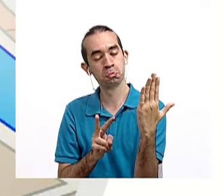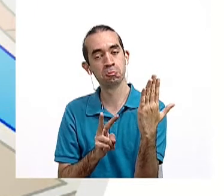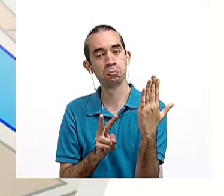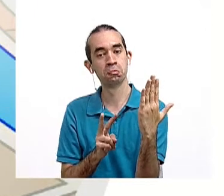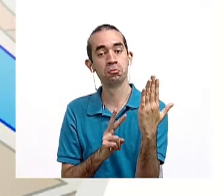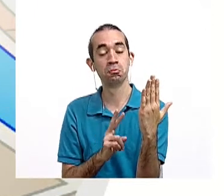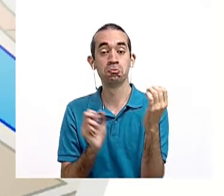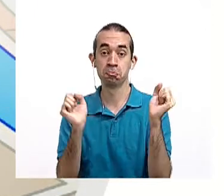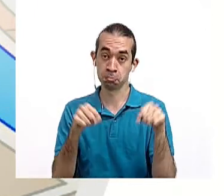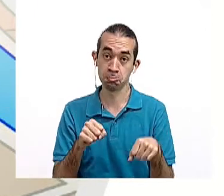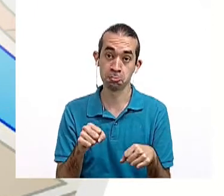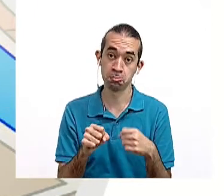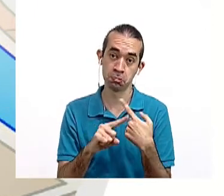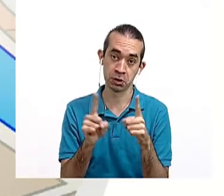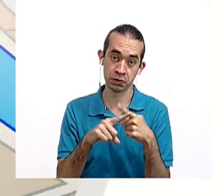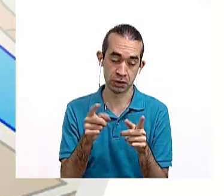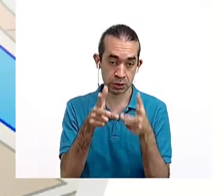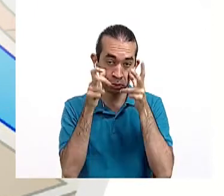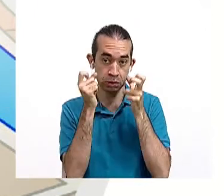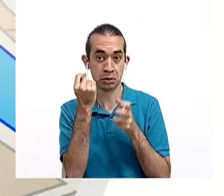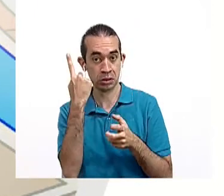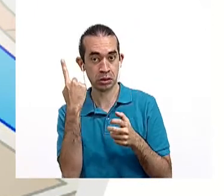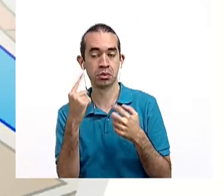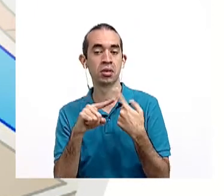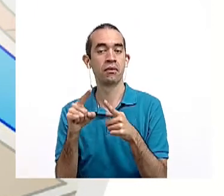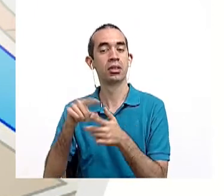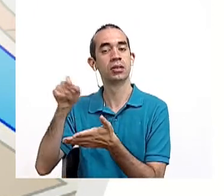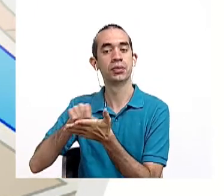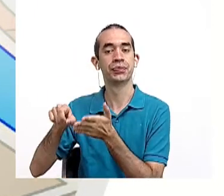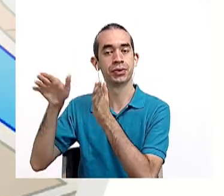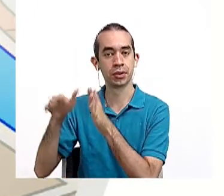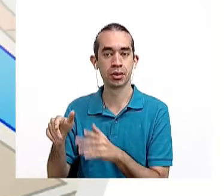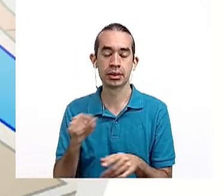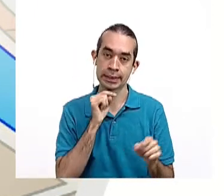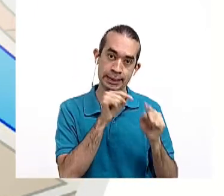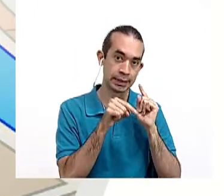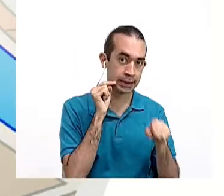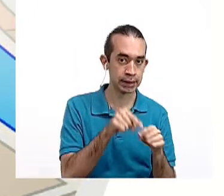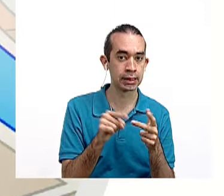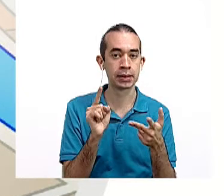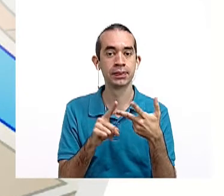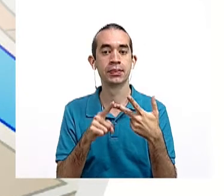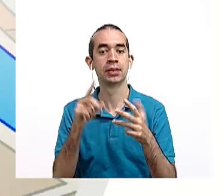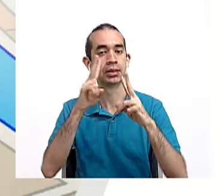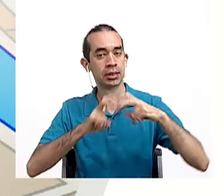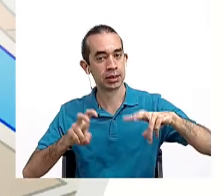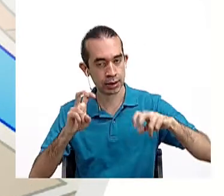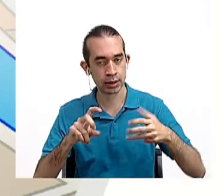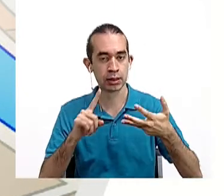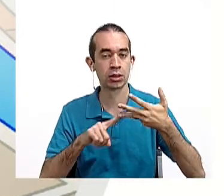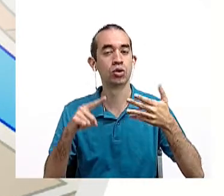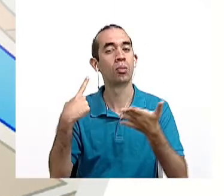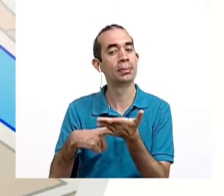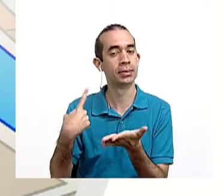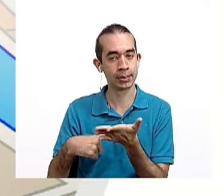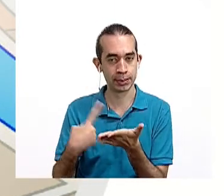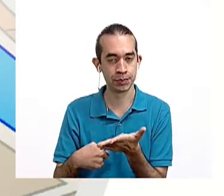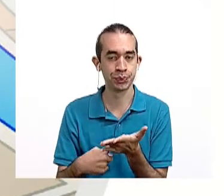encontrar interpretaciones de diferentes autores, críticas, análisis,